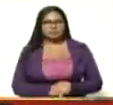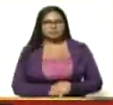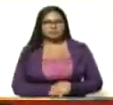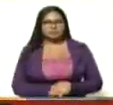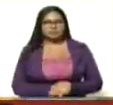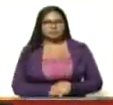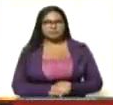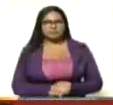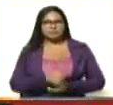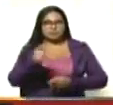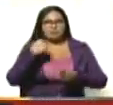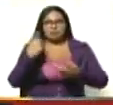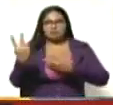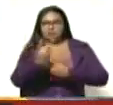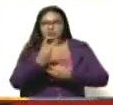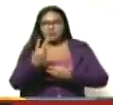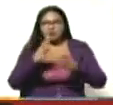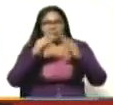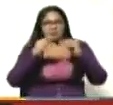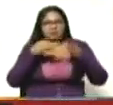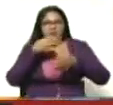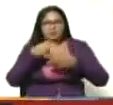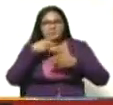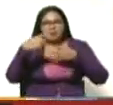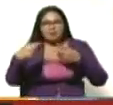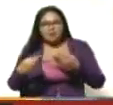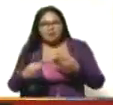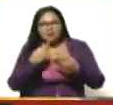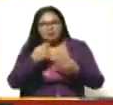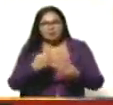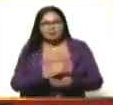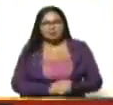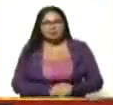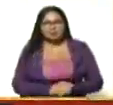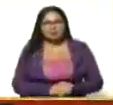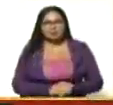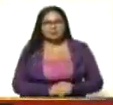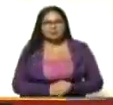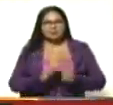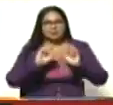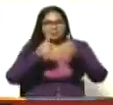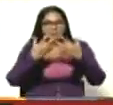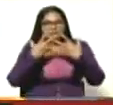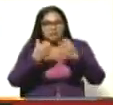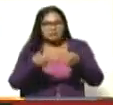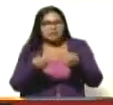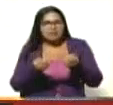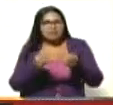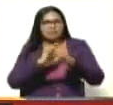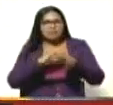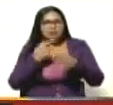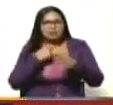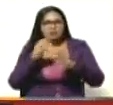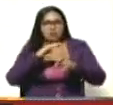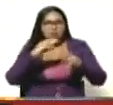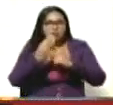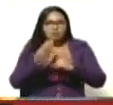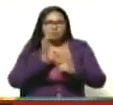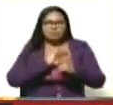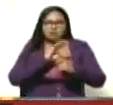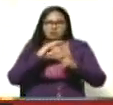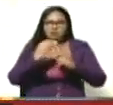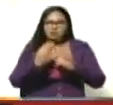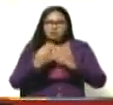Tú estás hablando, yo estoy hablando, pero son palabras habladas. Y comienzo a entender porque su cultura y mi